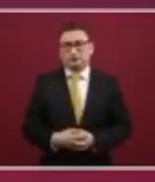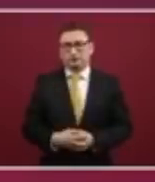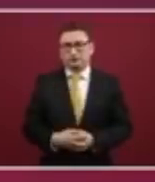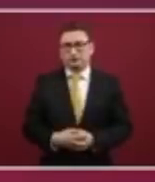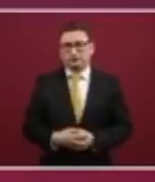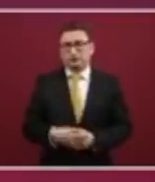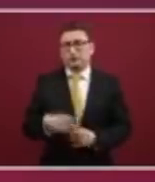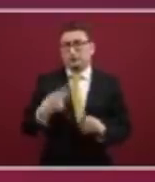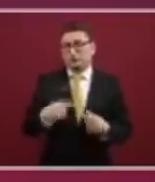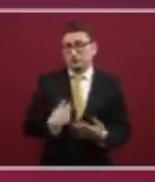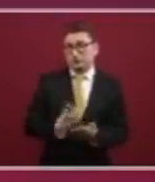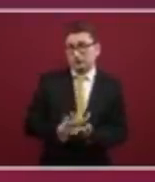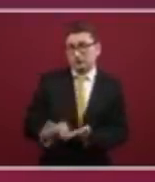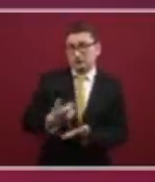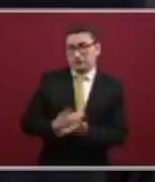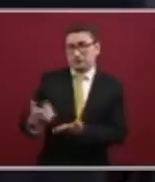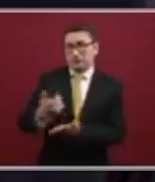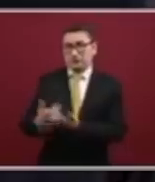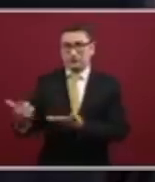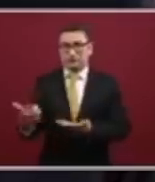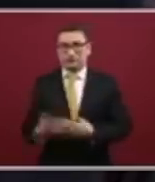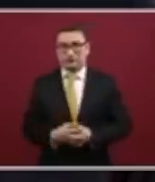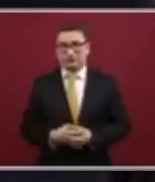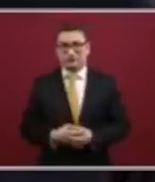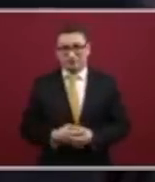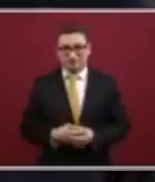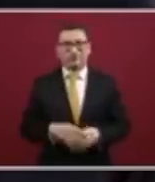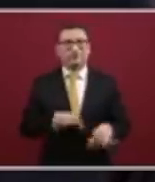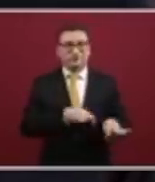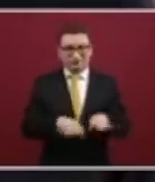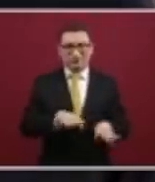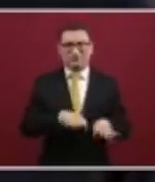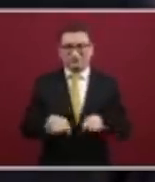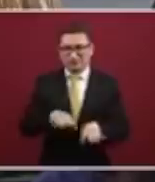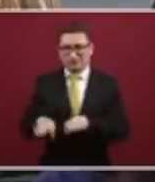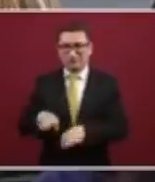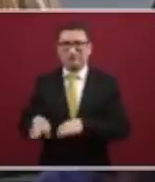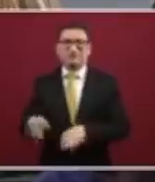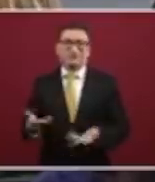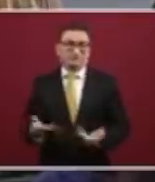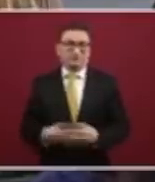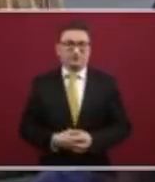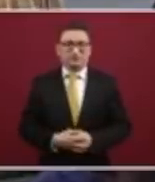los asalariados, los trabajadores.